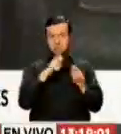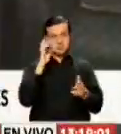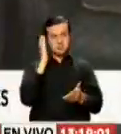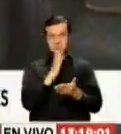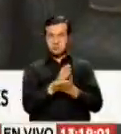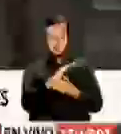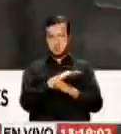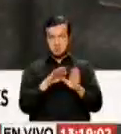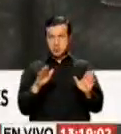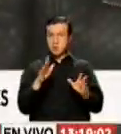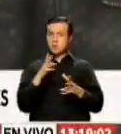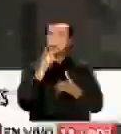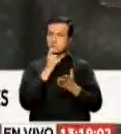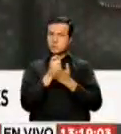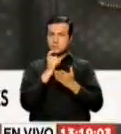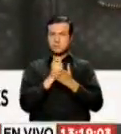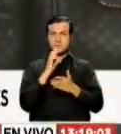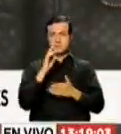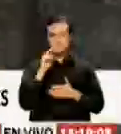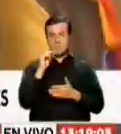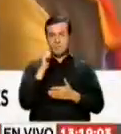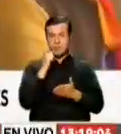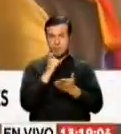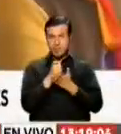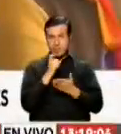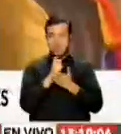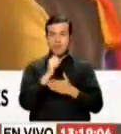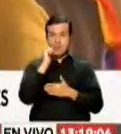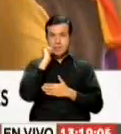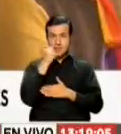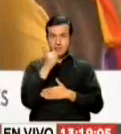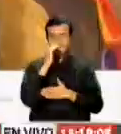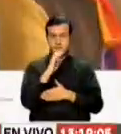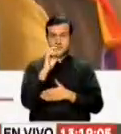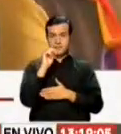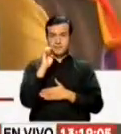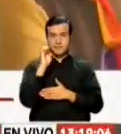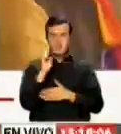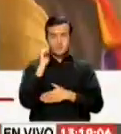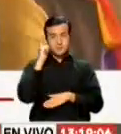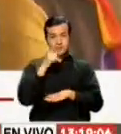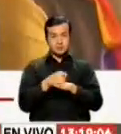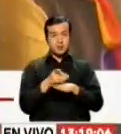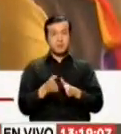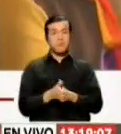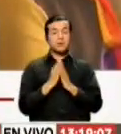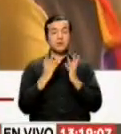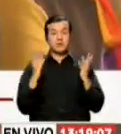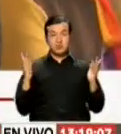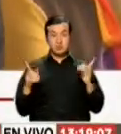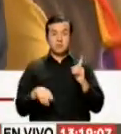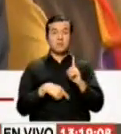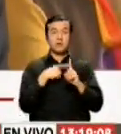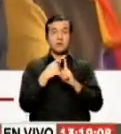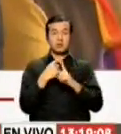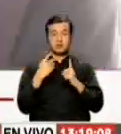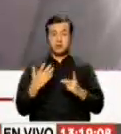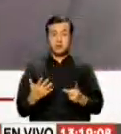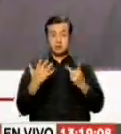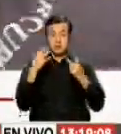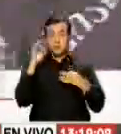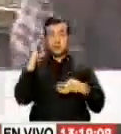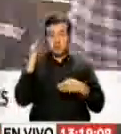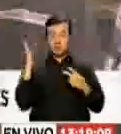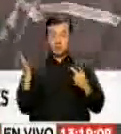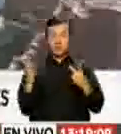las puertas del Consejo Nacional Electoral. Mañana estaremos en el CNE para pedir que se incorpore la séptima papeleta.